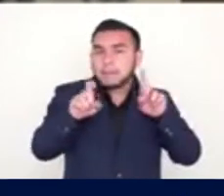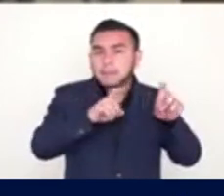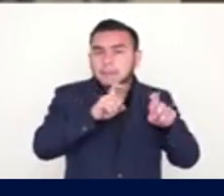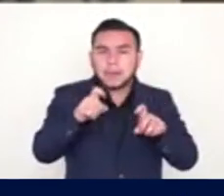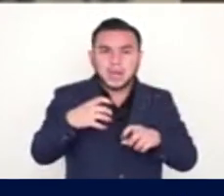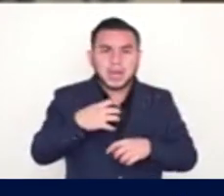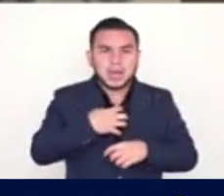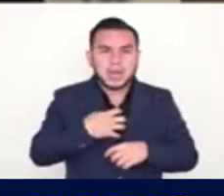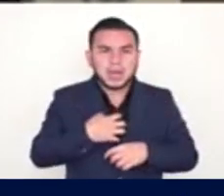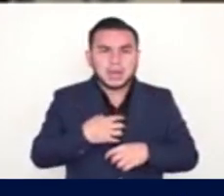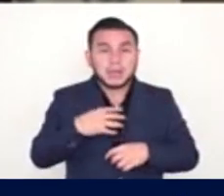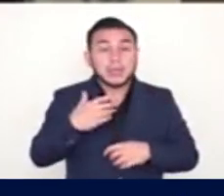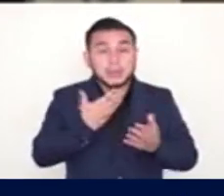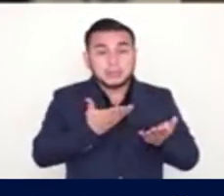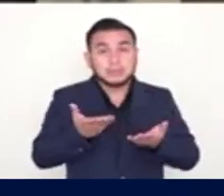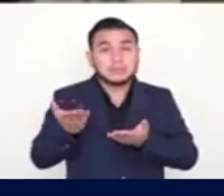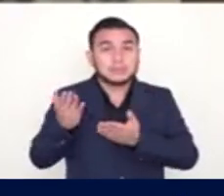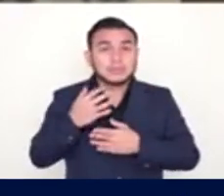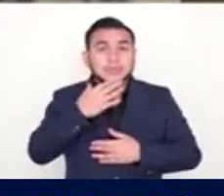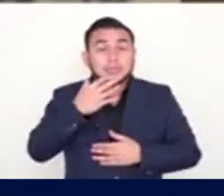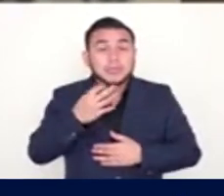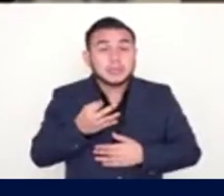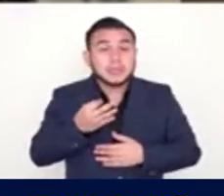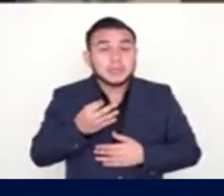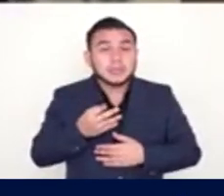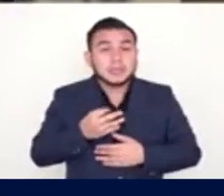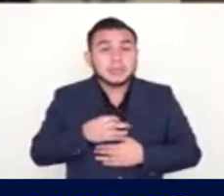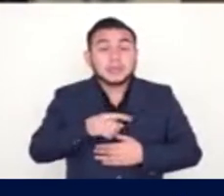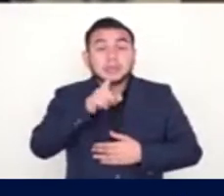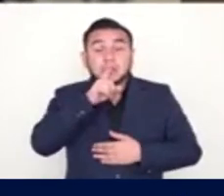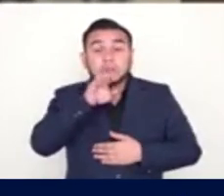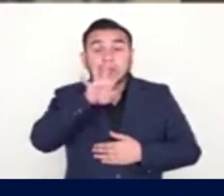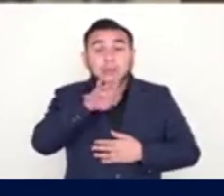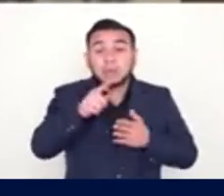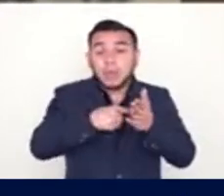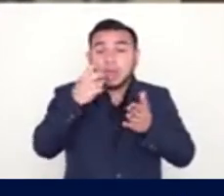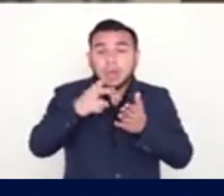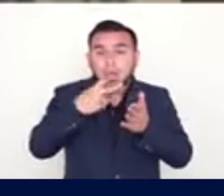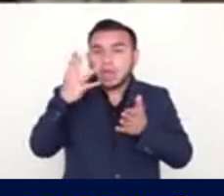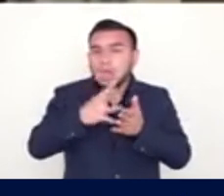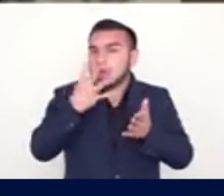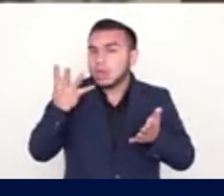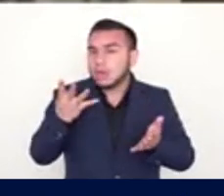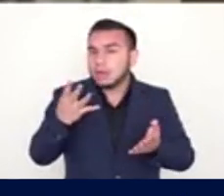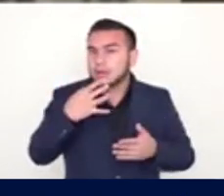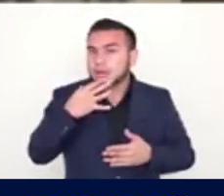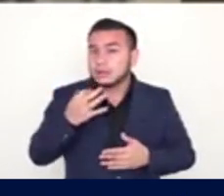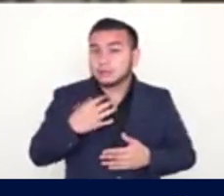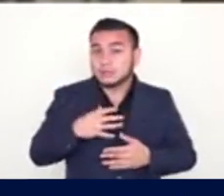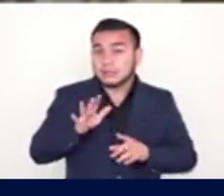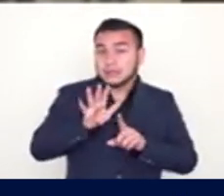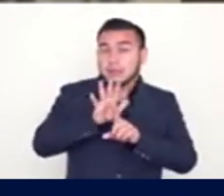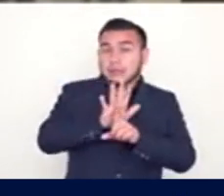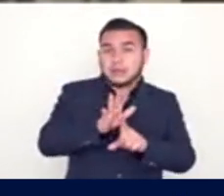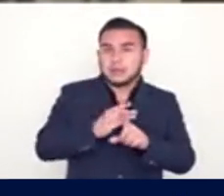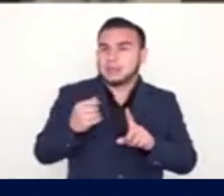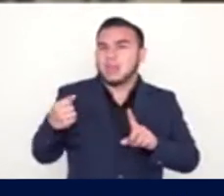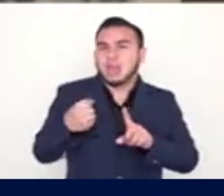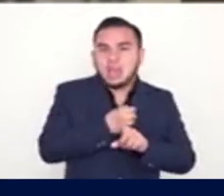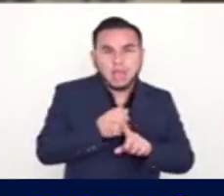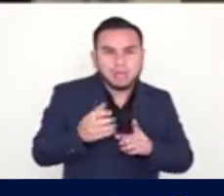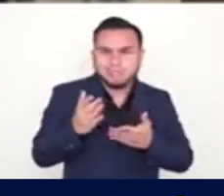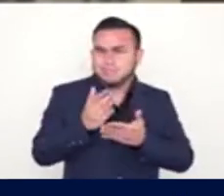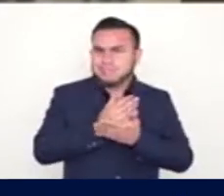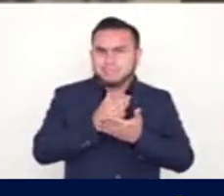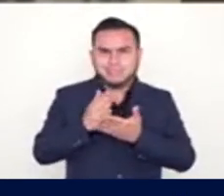gritar, vengo yo todavía le digo, vaya, pásenle, todavía me trataste de callar 4 veces. Nadie te empujó, nadie te tiró, nadie te aventó, nadie te